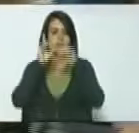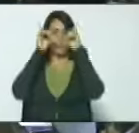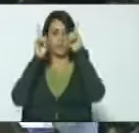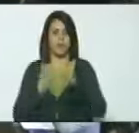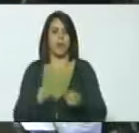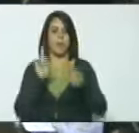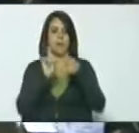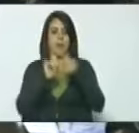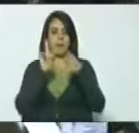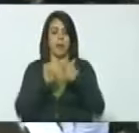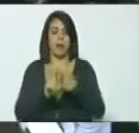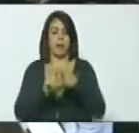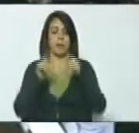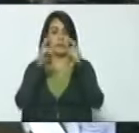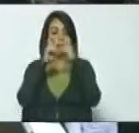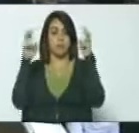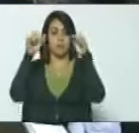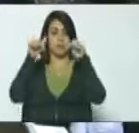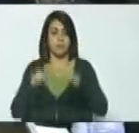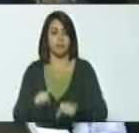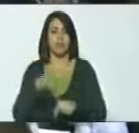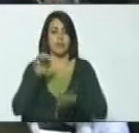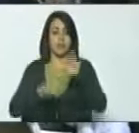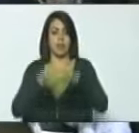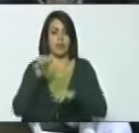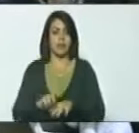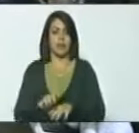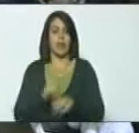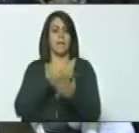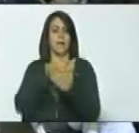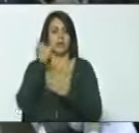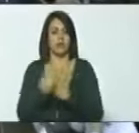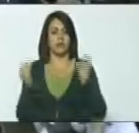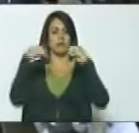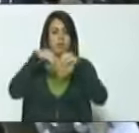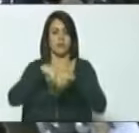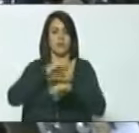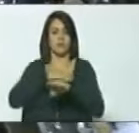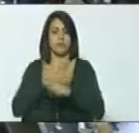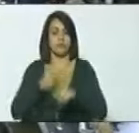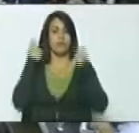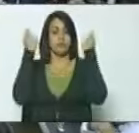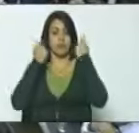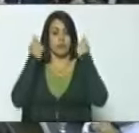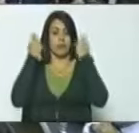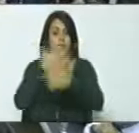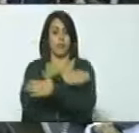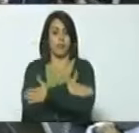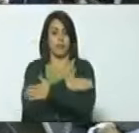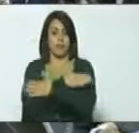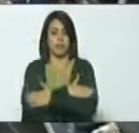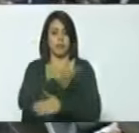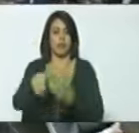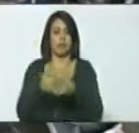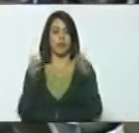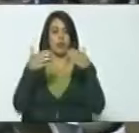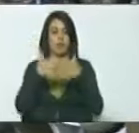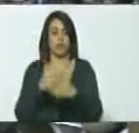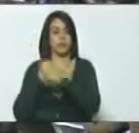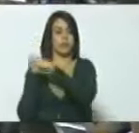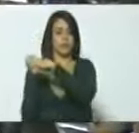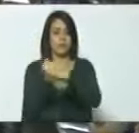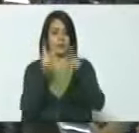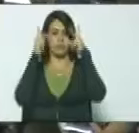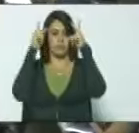unanimidad. Primer punto del orden del día, ciudadana secretaria. Proyecto de acuerdo en celebración y felicitación al equipo de